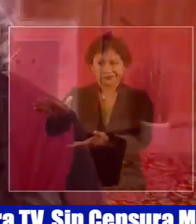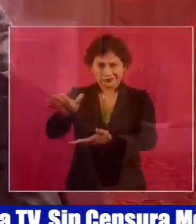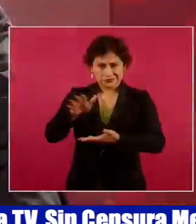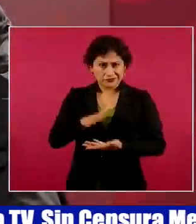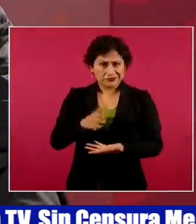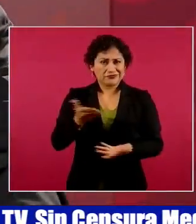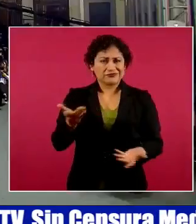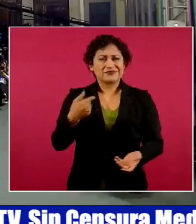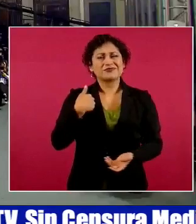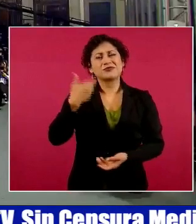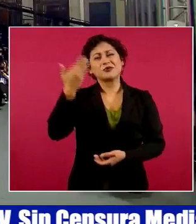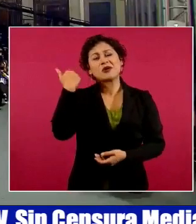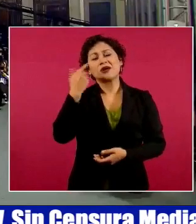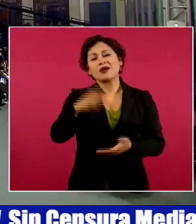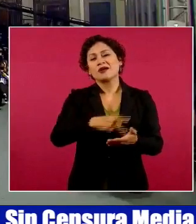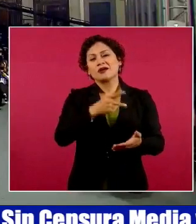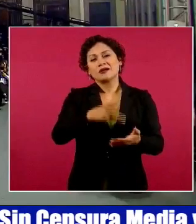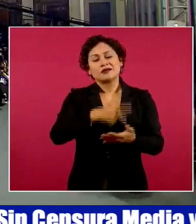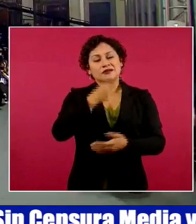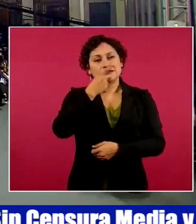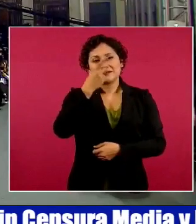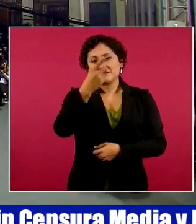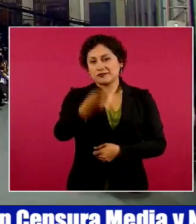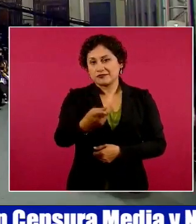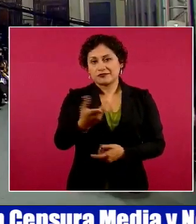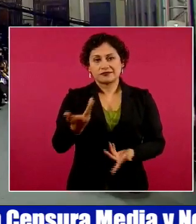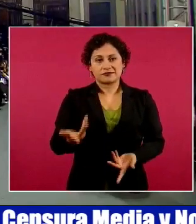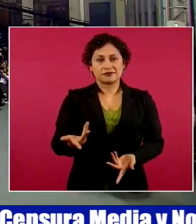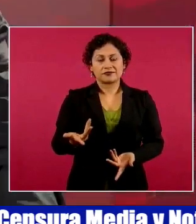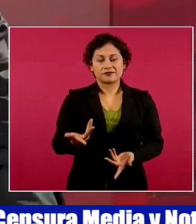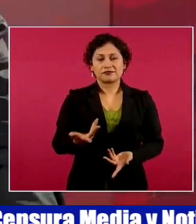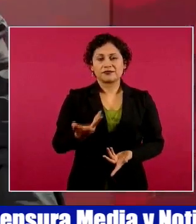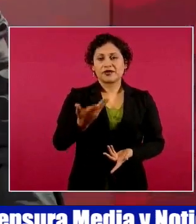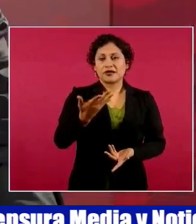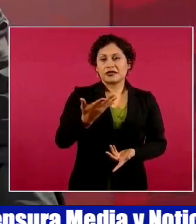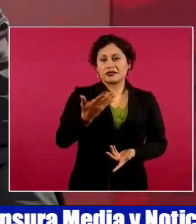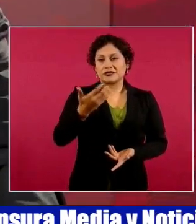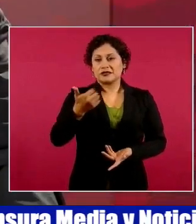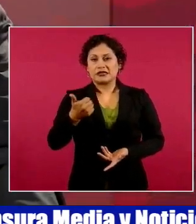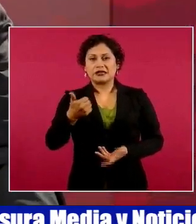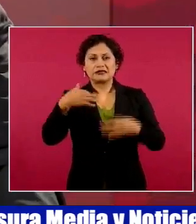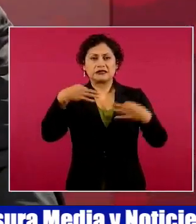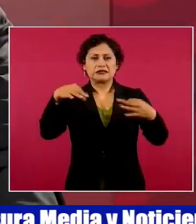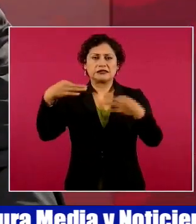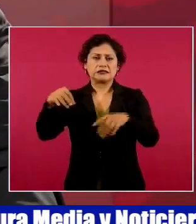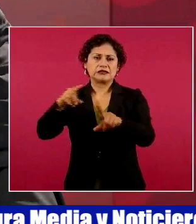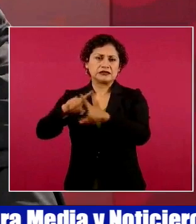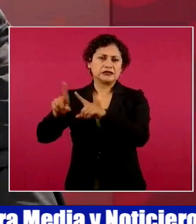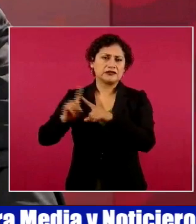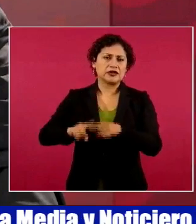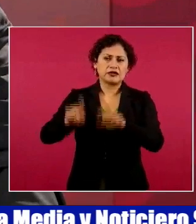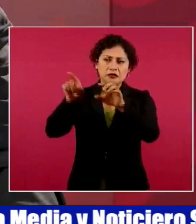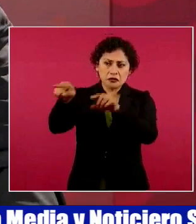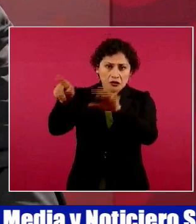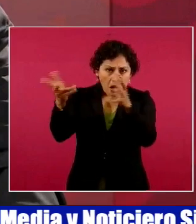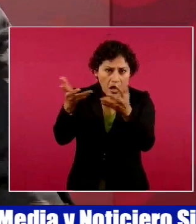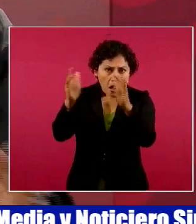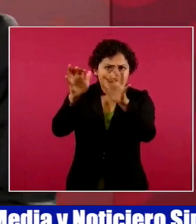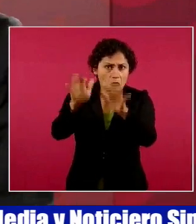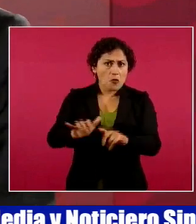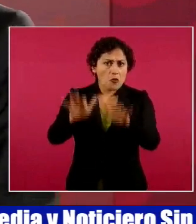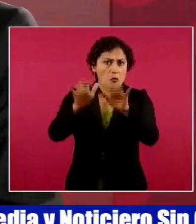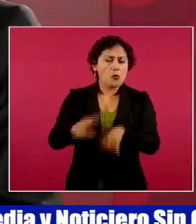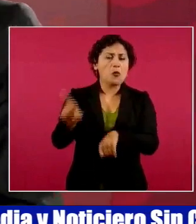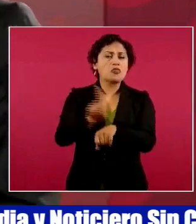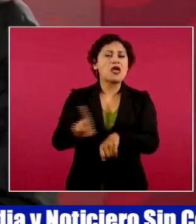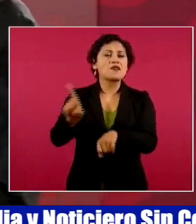servicio médico a algunas personas y que para información general le tienen que agradecer al servicio médico de las Fuerzas Armadas porque 2 años